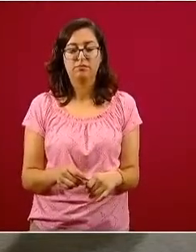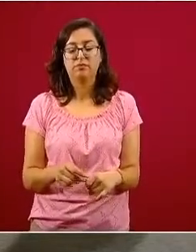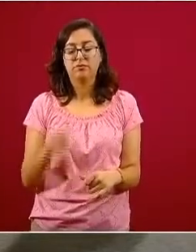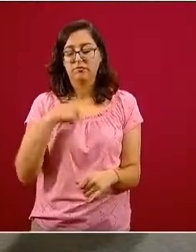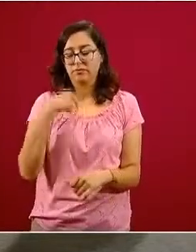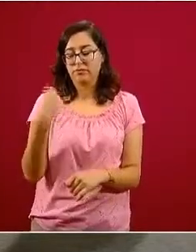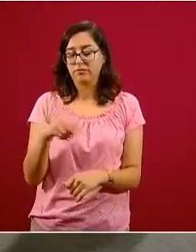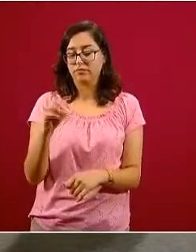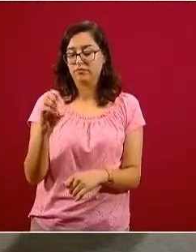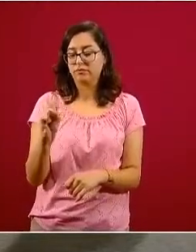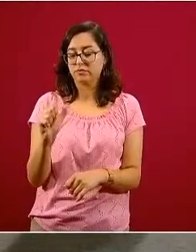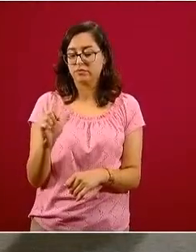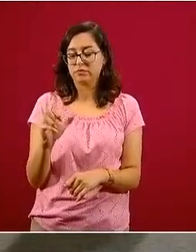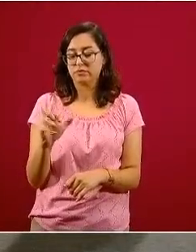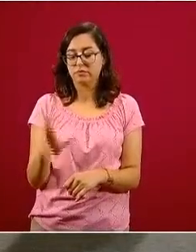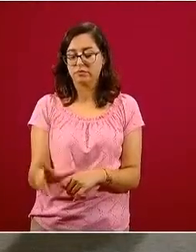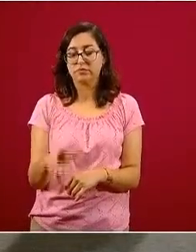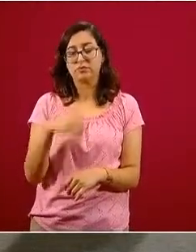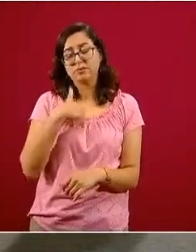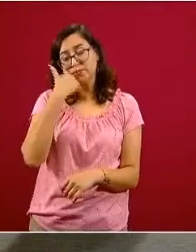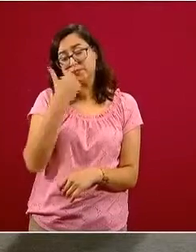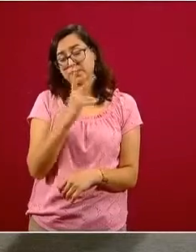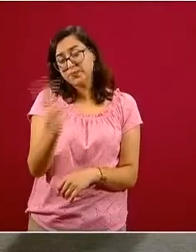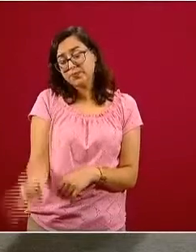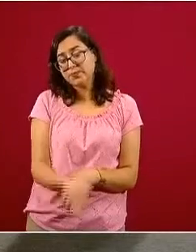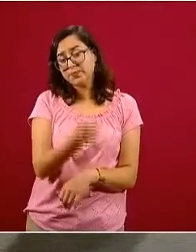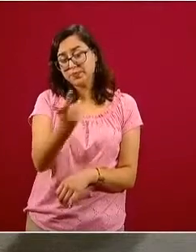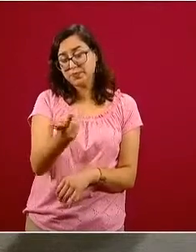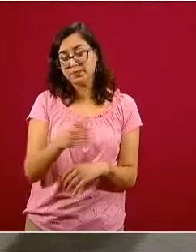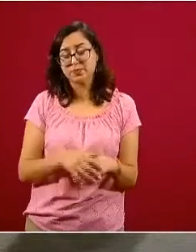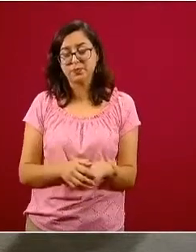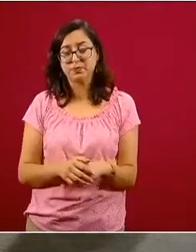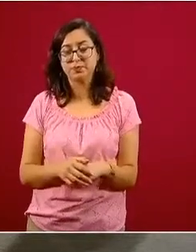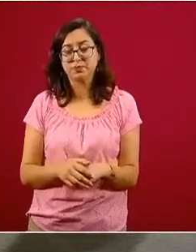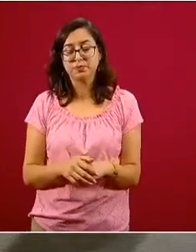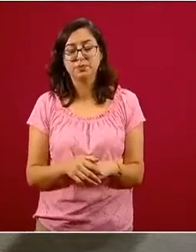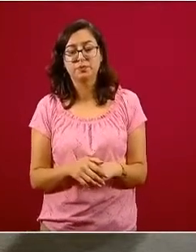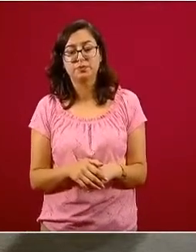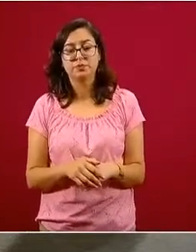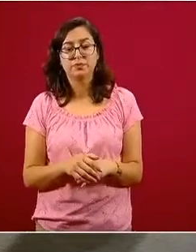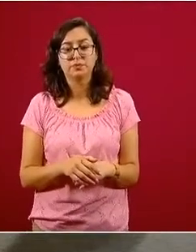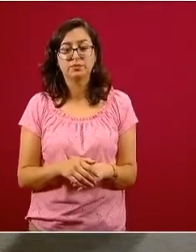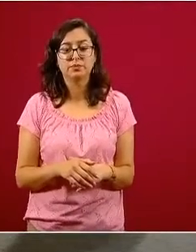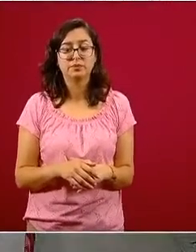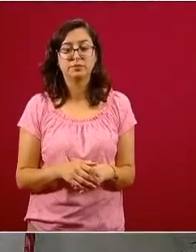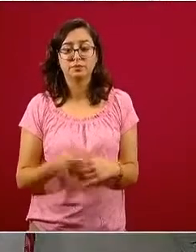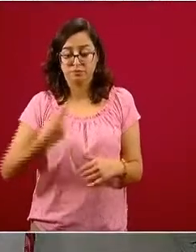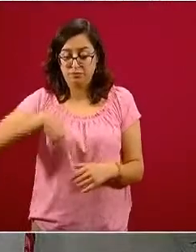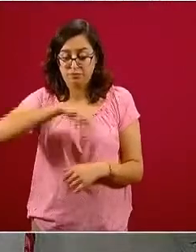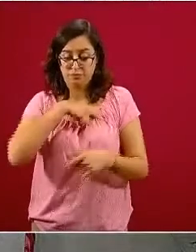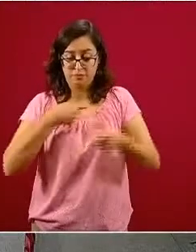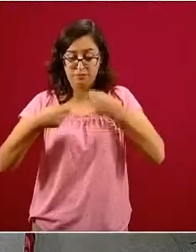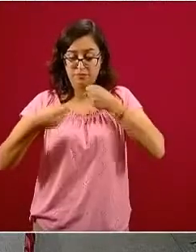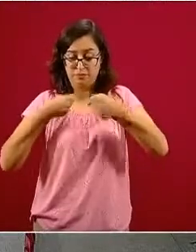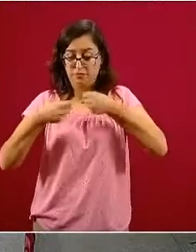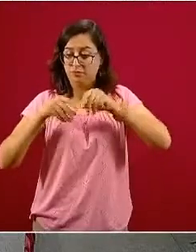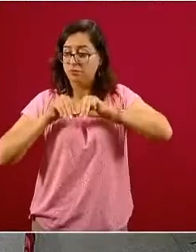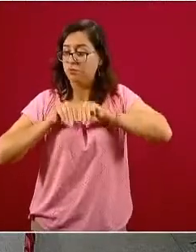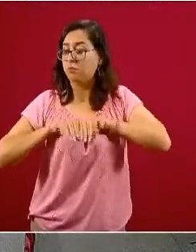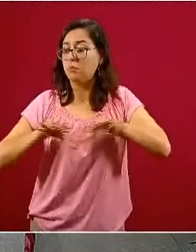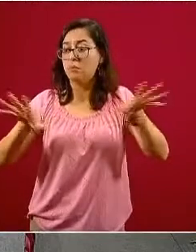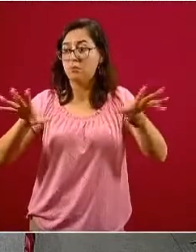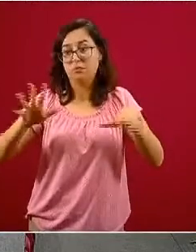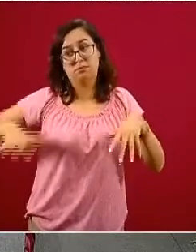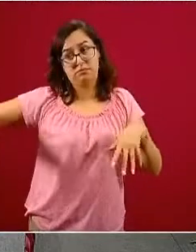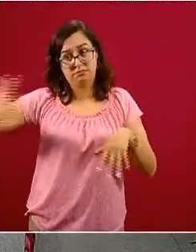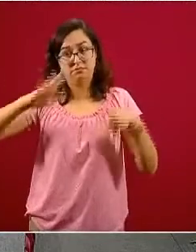Óscar Sosa para el Radio Digital. Mi pregunta, doctor Gatell, va en referencia a que nos debemos sus medios a la audiencia. Entonces, hoy me escribió un caso